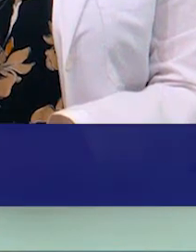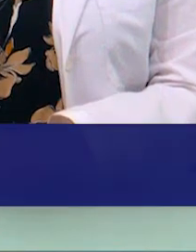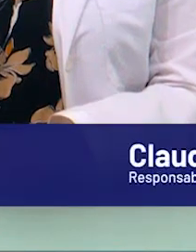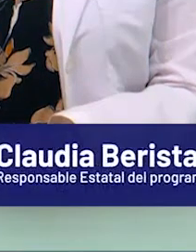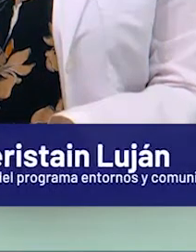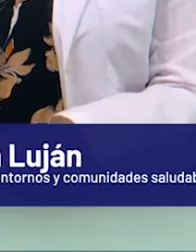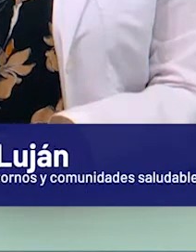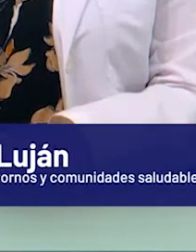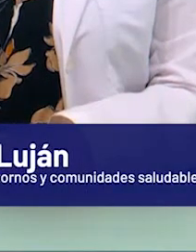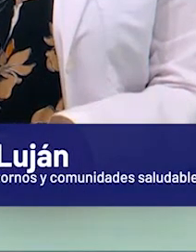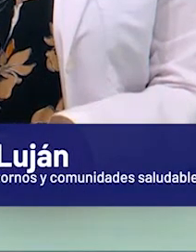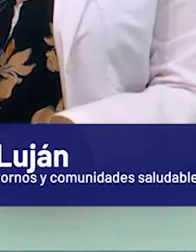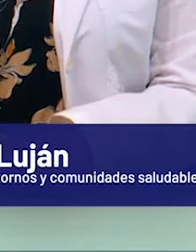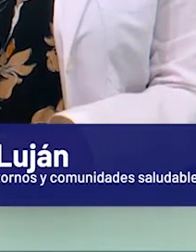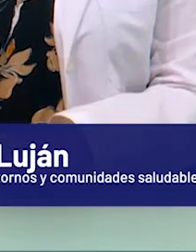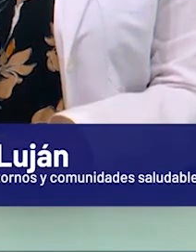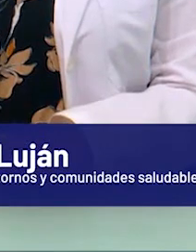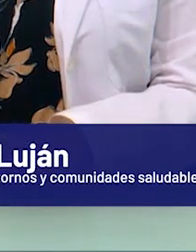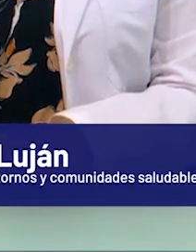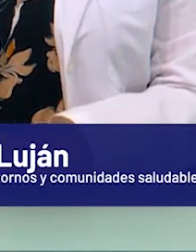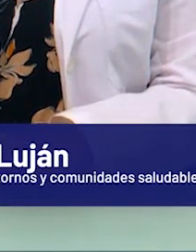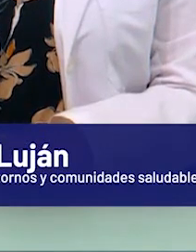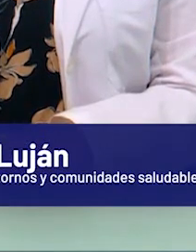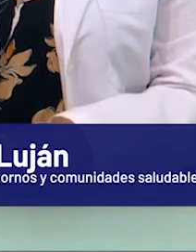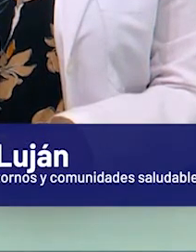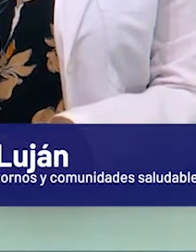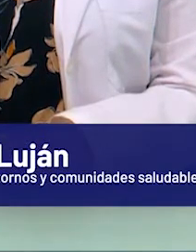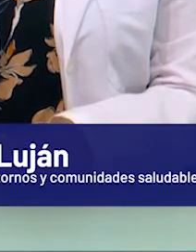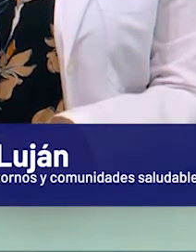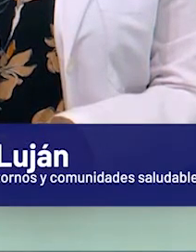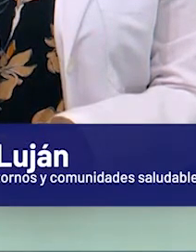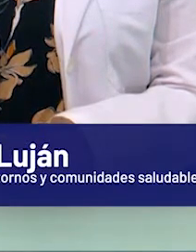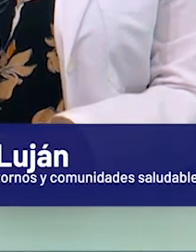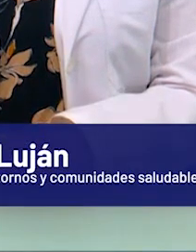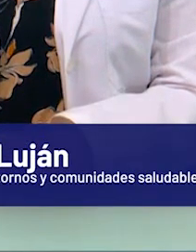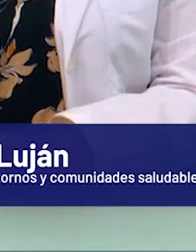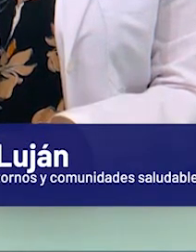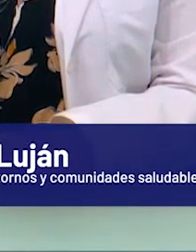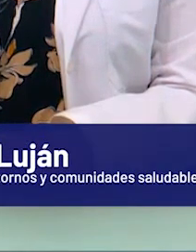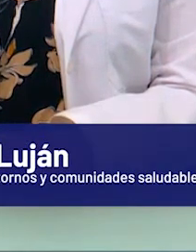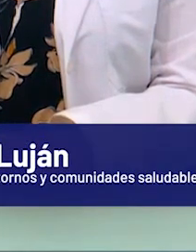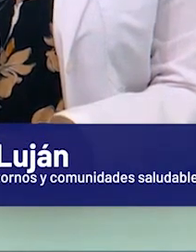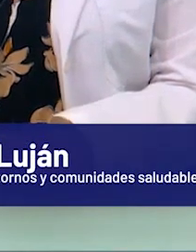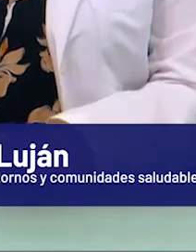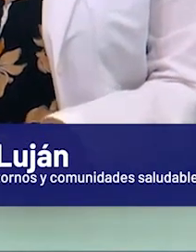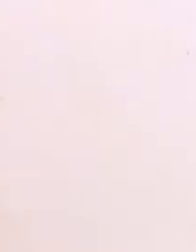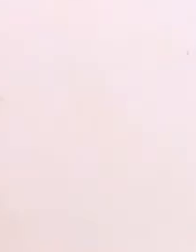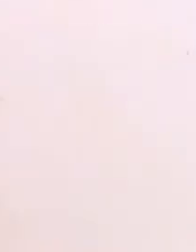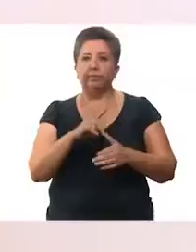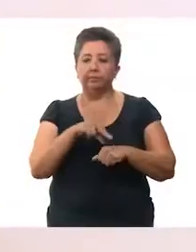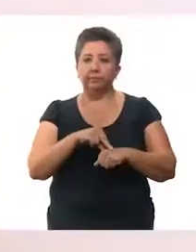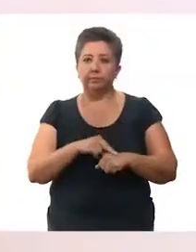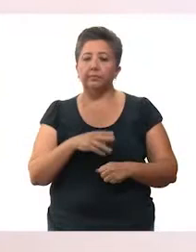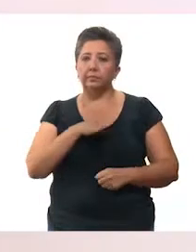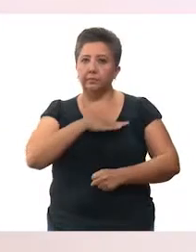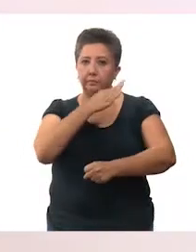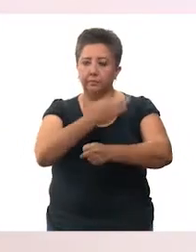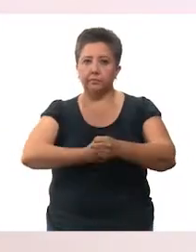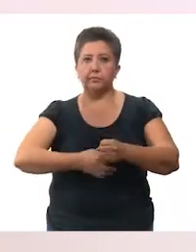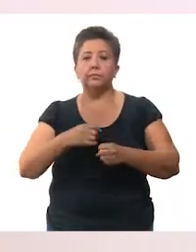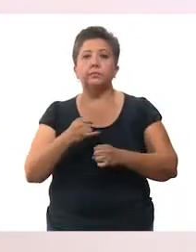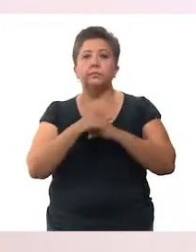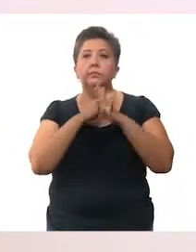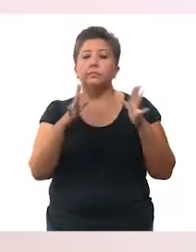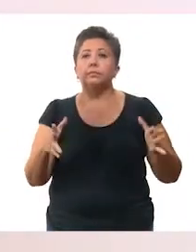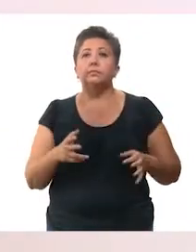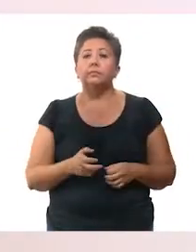Buenas tardes. A continuación nos permitimos dar el parte médico relacionado con la COVID-19 en el estado de Yucatán. Doctora Claudia. Gracias, doctor. Buenas tardes. Este